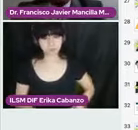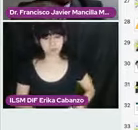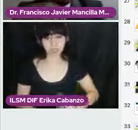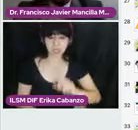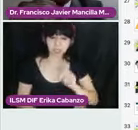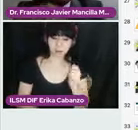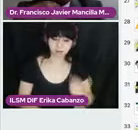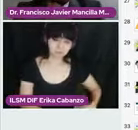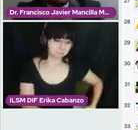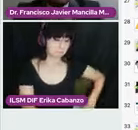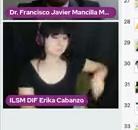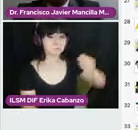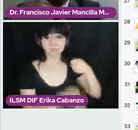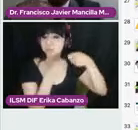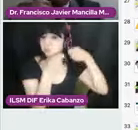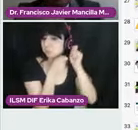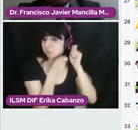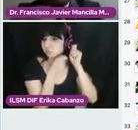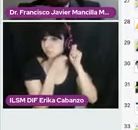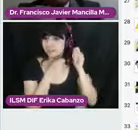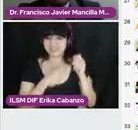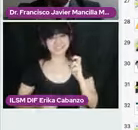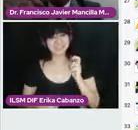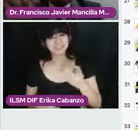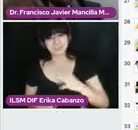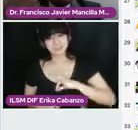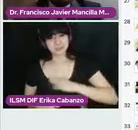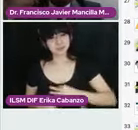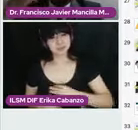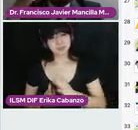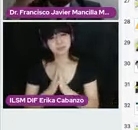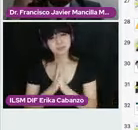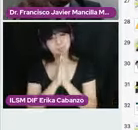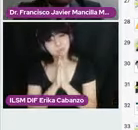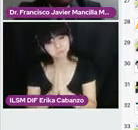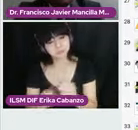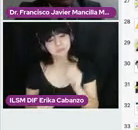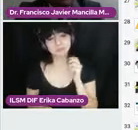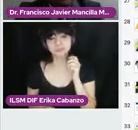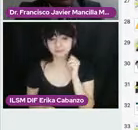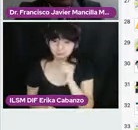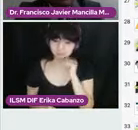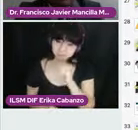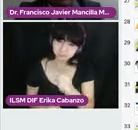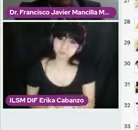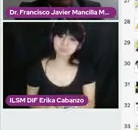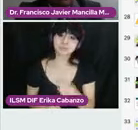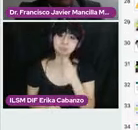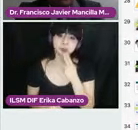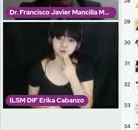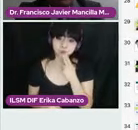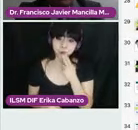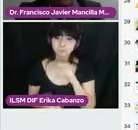daba infecciones súper graves. Si los van a utilizar, límpienlos antes de introducírselos en el oído.